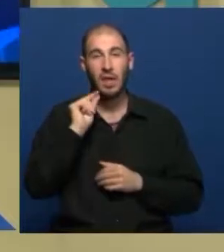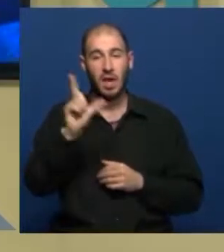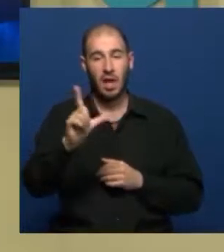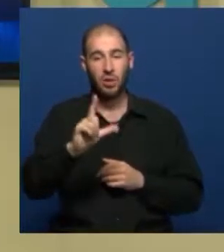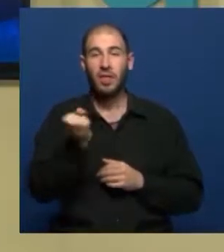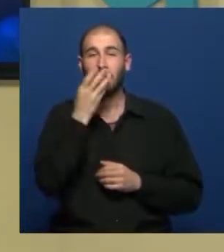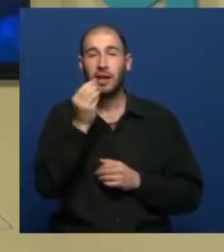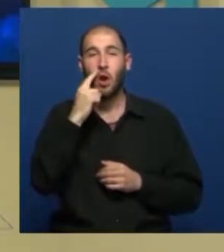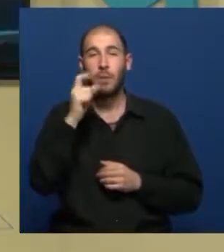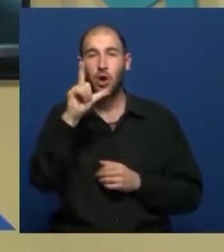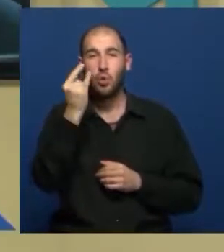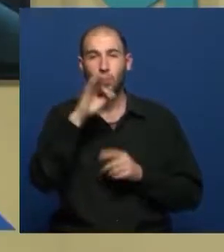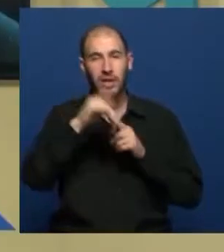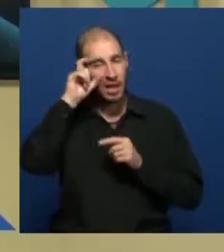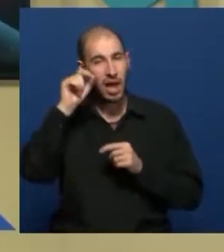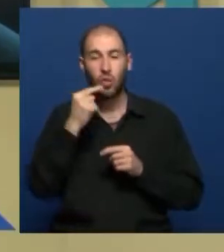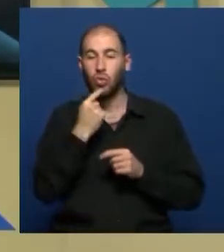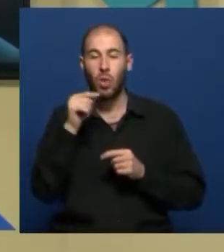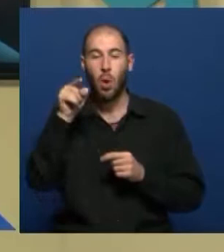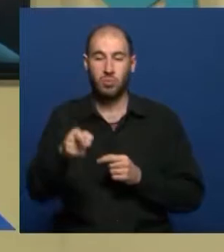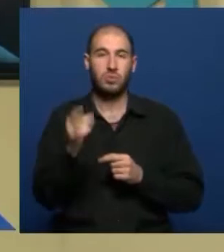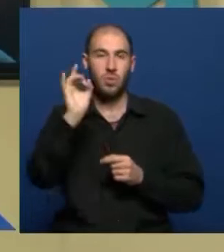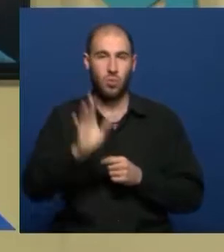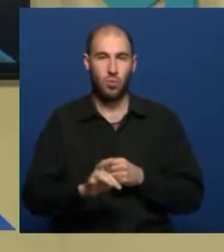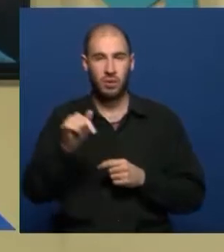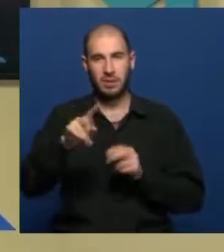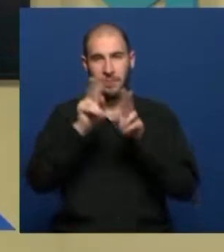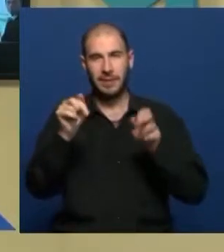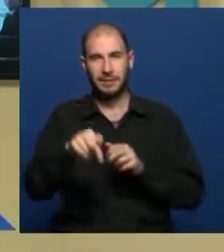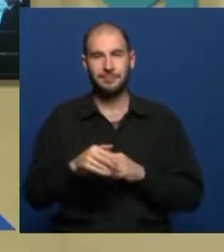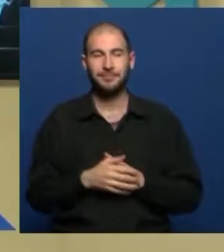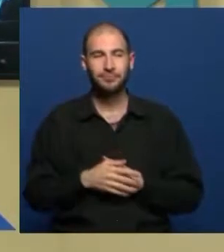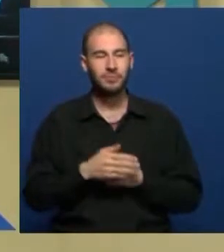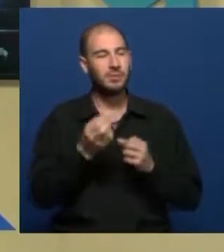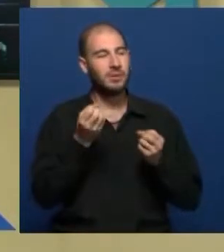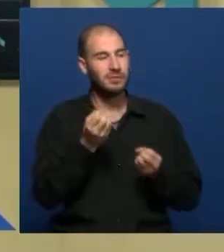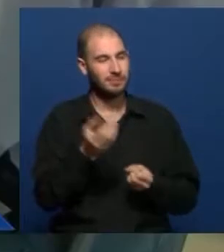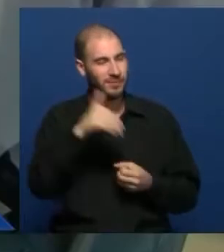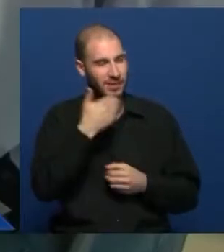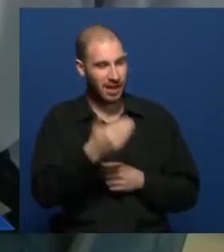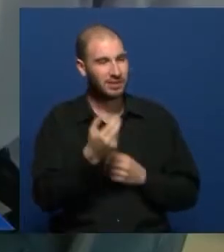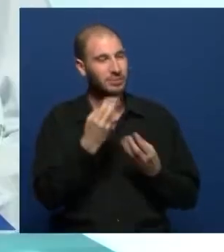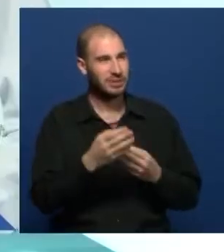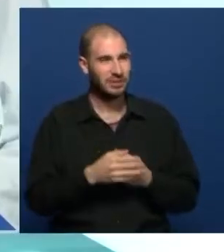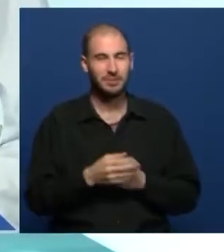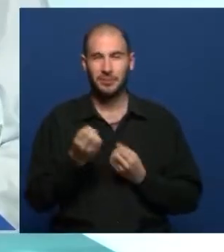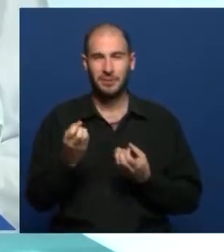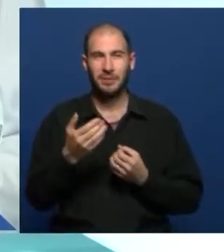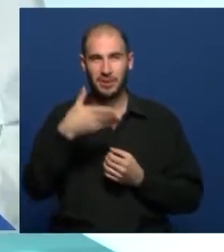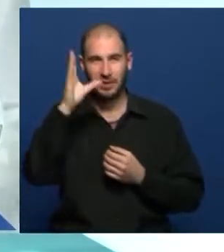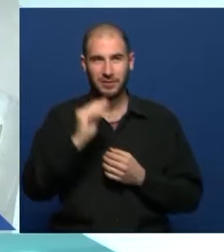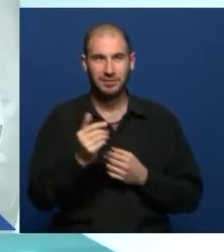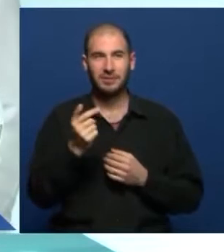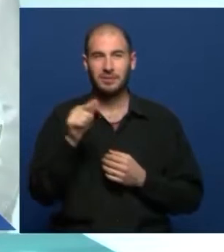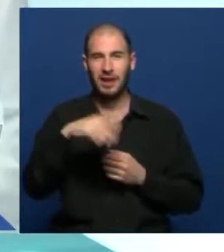declaren mariano luque único sospechoso e imputado en esta causa fernando gracias por venir cómo andas muy bien buenas noches